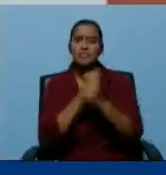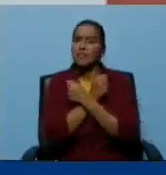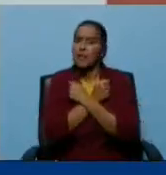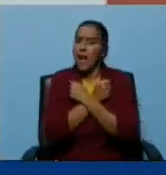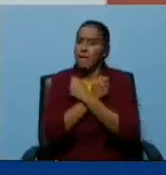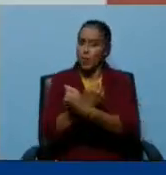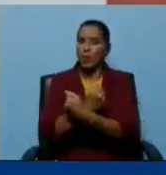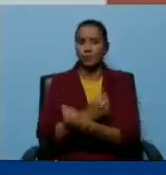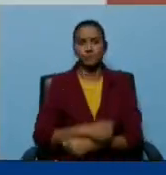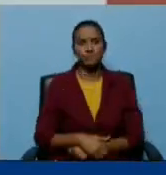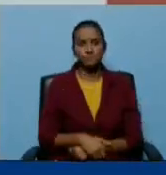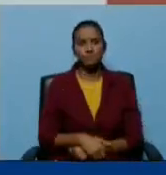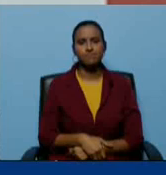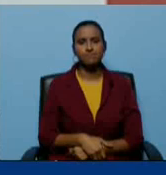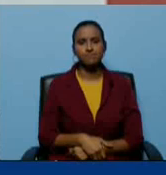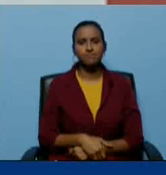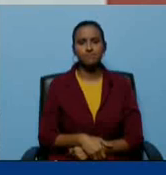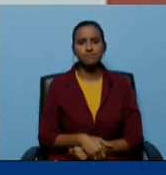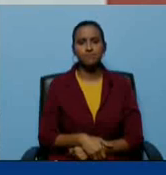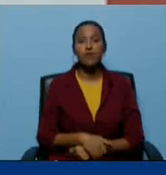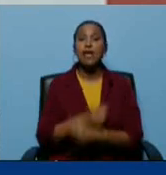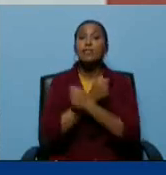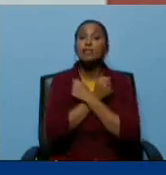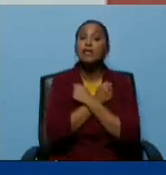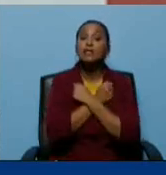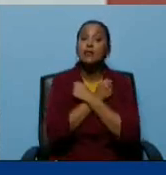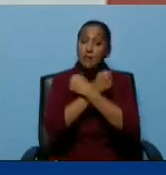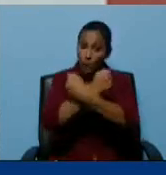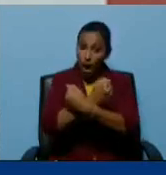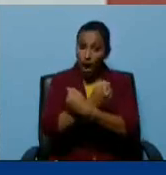Quien construye desde el amor, construye desde Cristo.